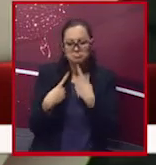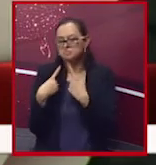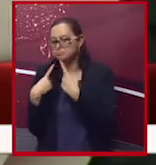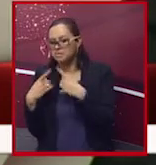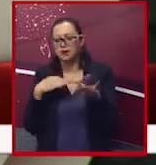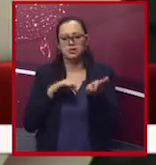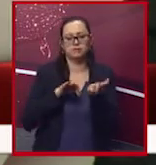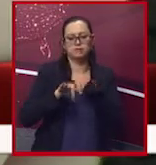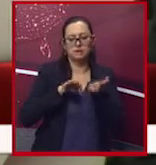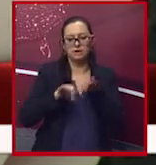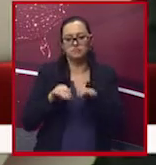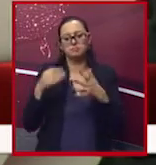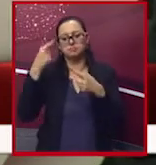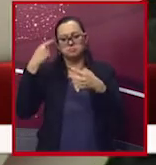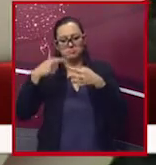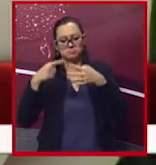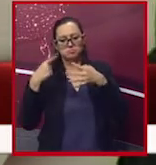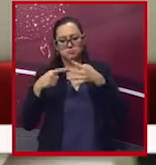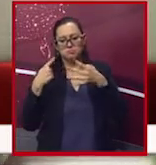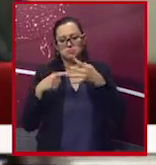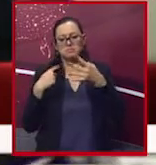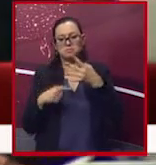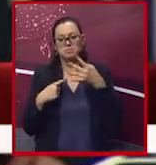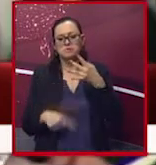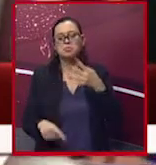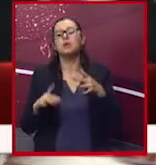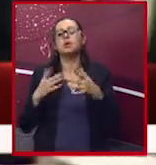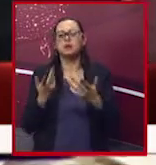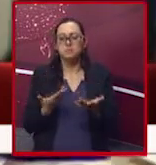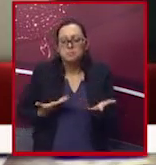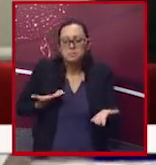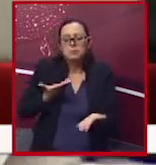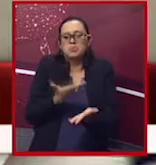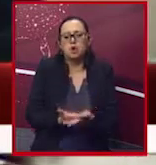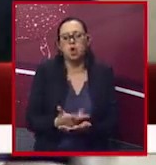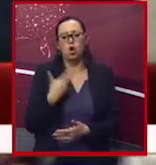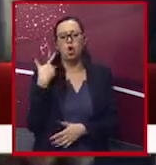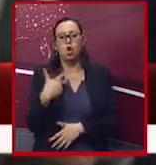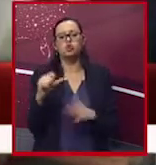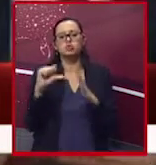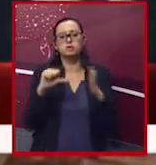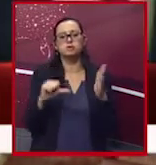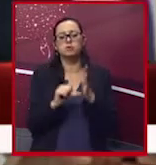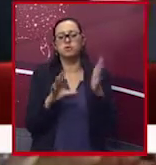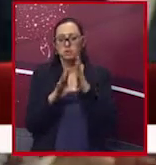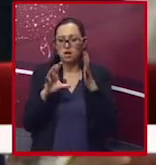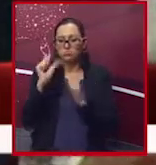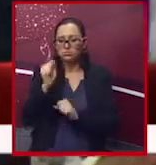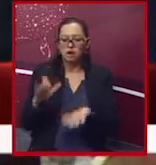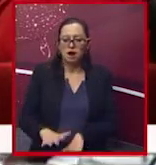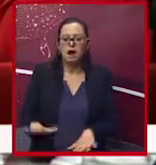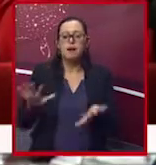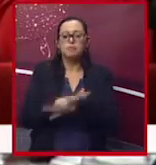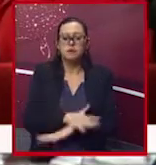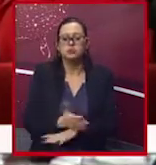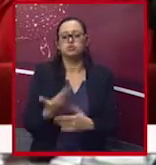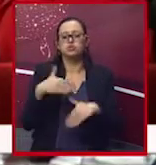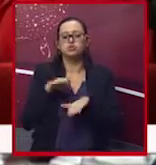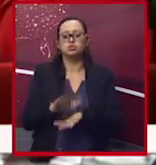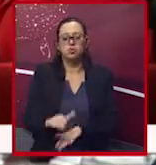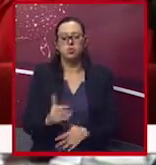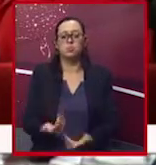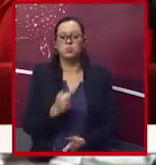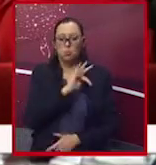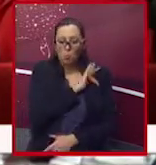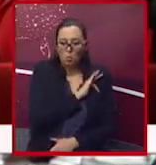trabajo. En el orden del día se programó la discusión de la minuta que busca reformar 8 artículos de la Constitución respecto del tema de declaratoria de